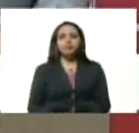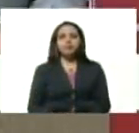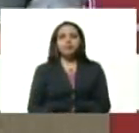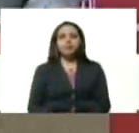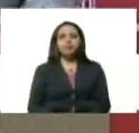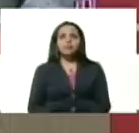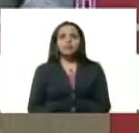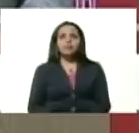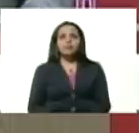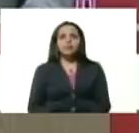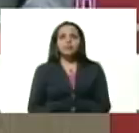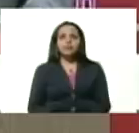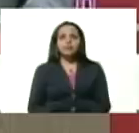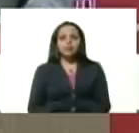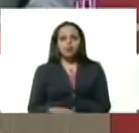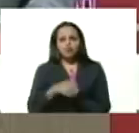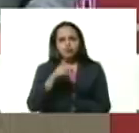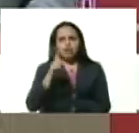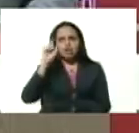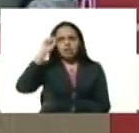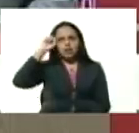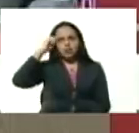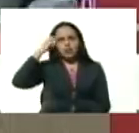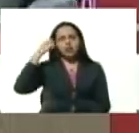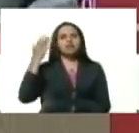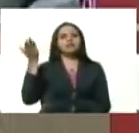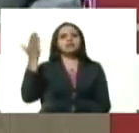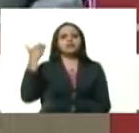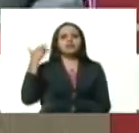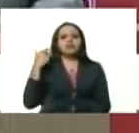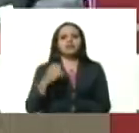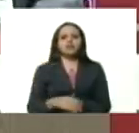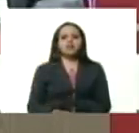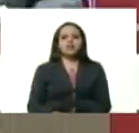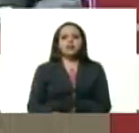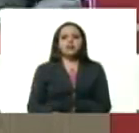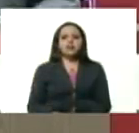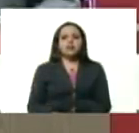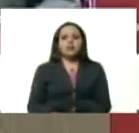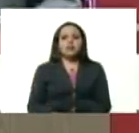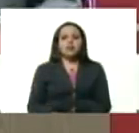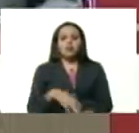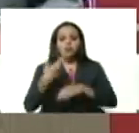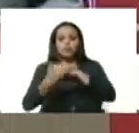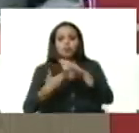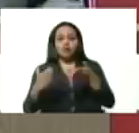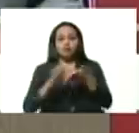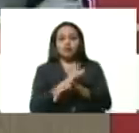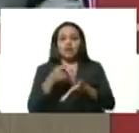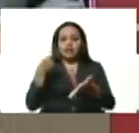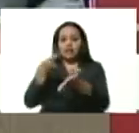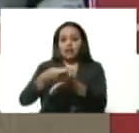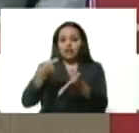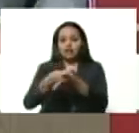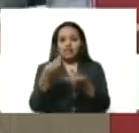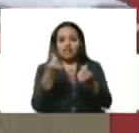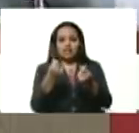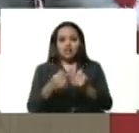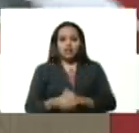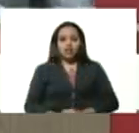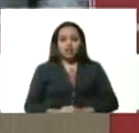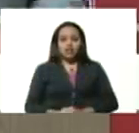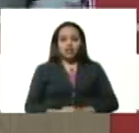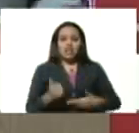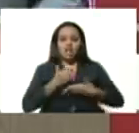Humberto Calderón Berti, ¿recuerdan? Aquel episodio, aquel escándalo, con gasto de dinero para la supuesta ayuda humanitaria en prostitutas,